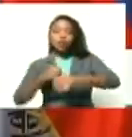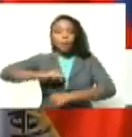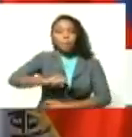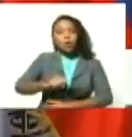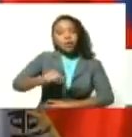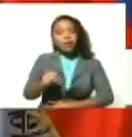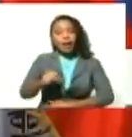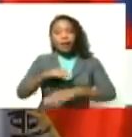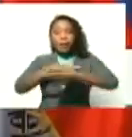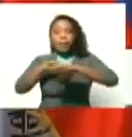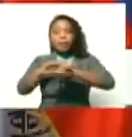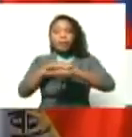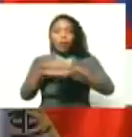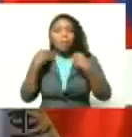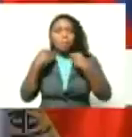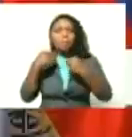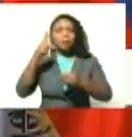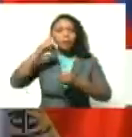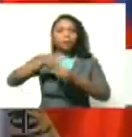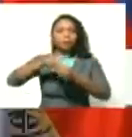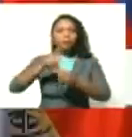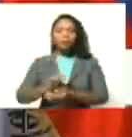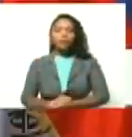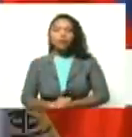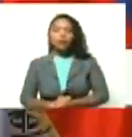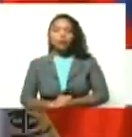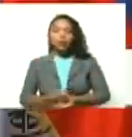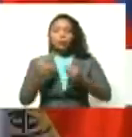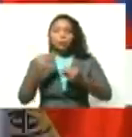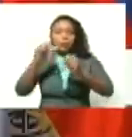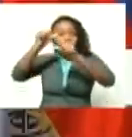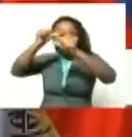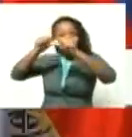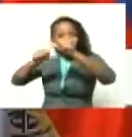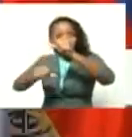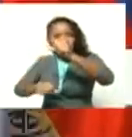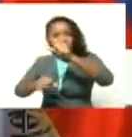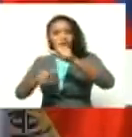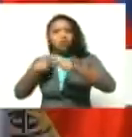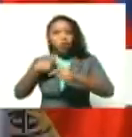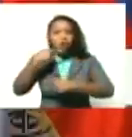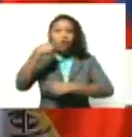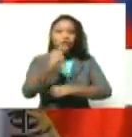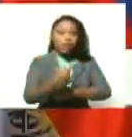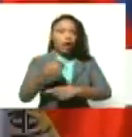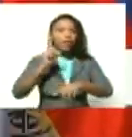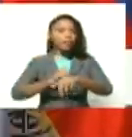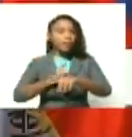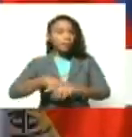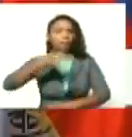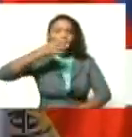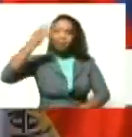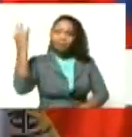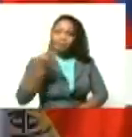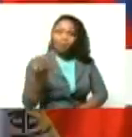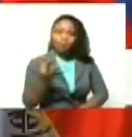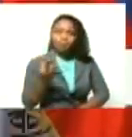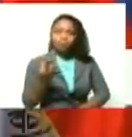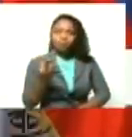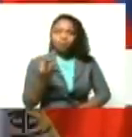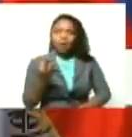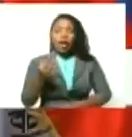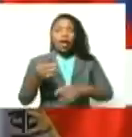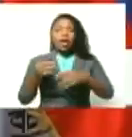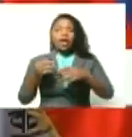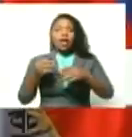y del Ministerio para el Petróleo para inspeccionar in situ, en tiempo real, las estaciones